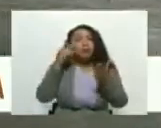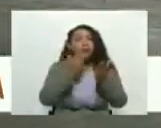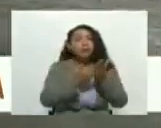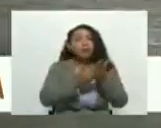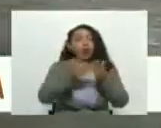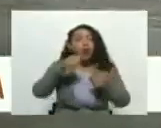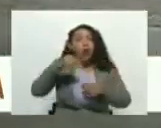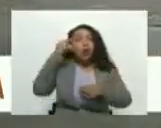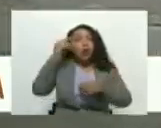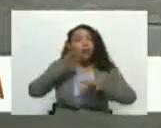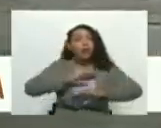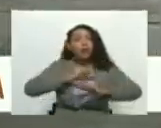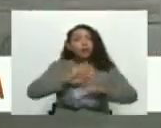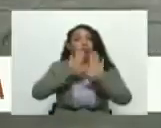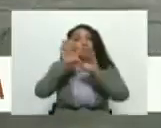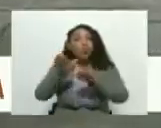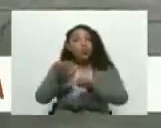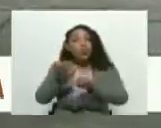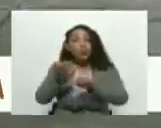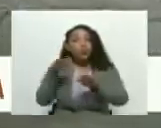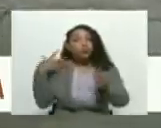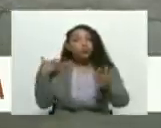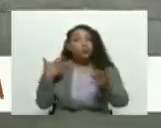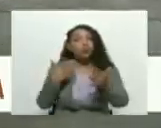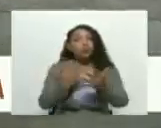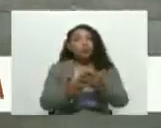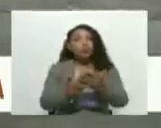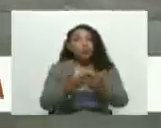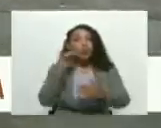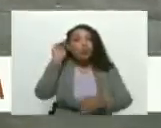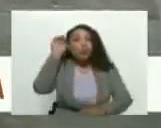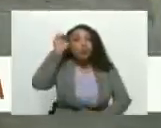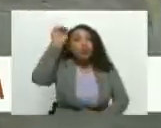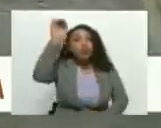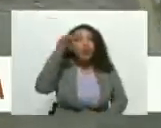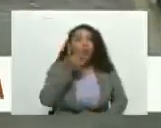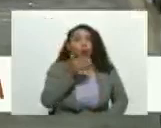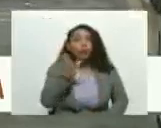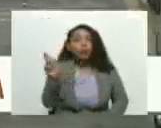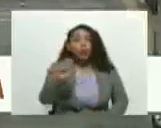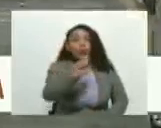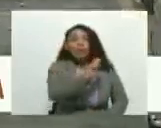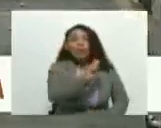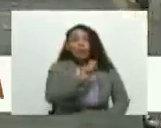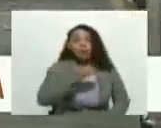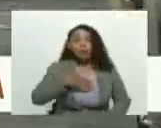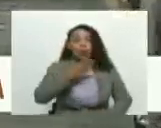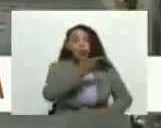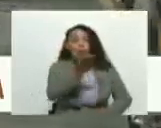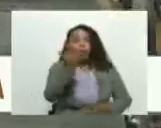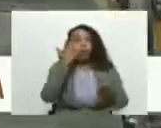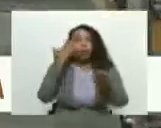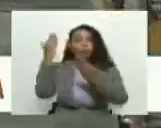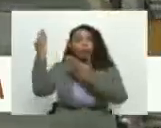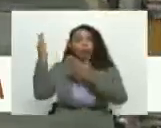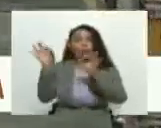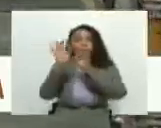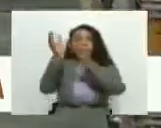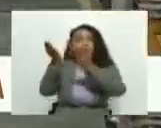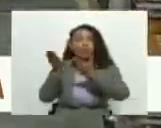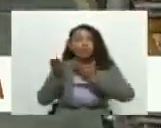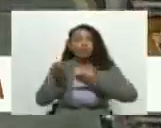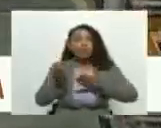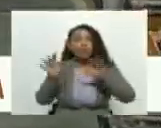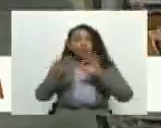de hoy y a transcurso en los que vienen, en los próximos meses. Y como pueden ver, una dotación de excelencia,